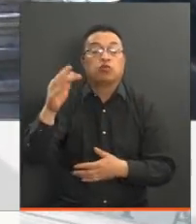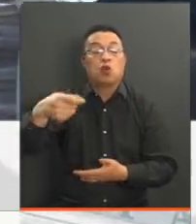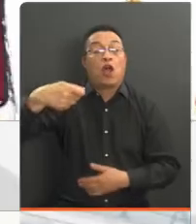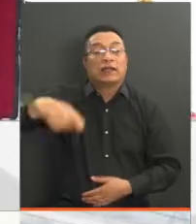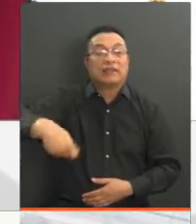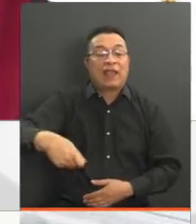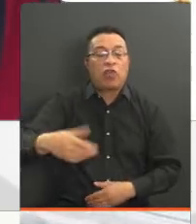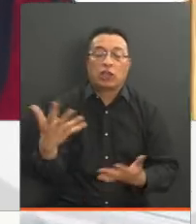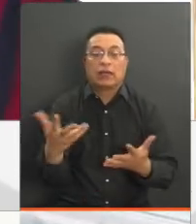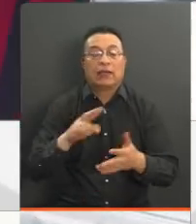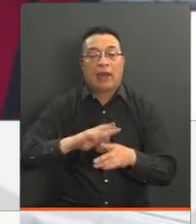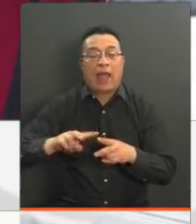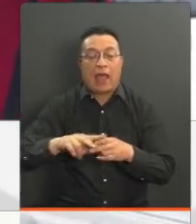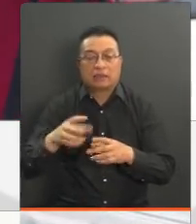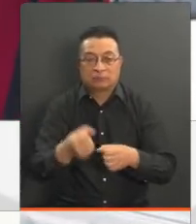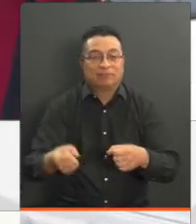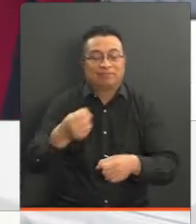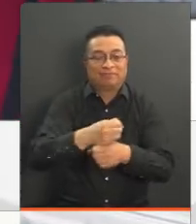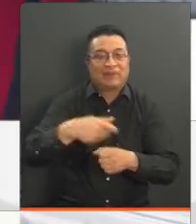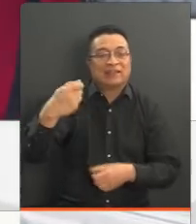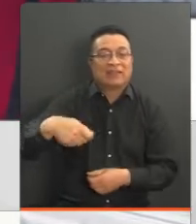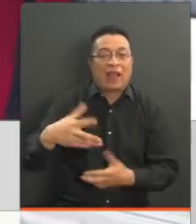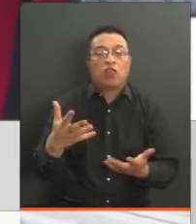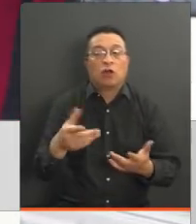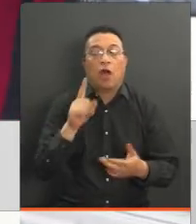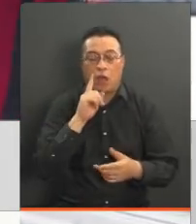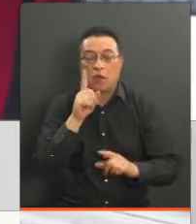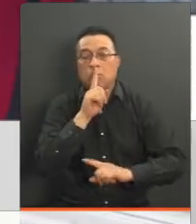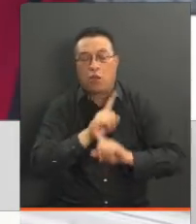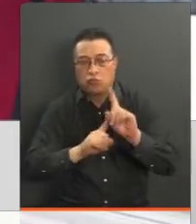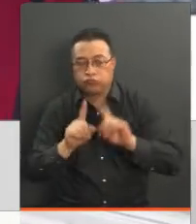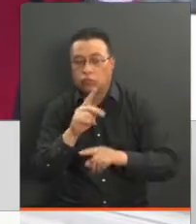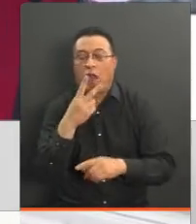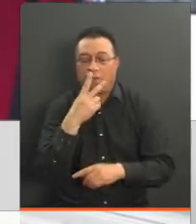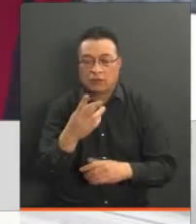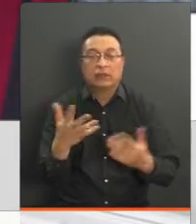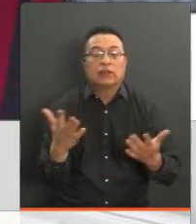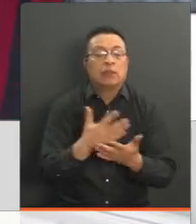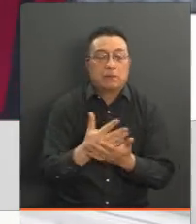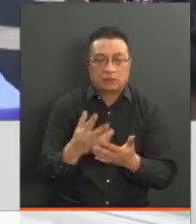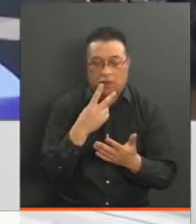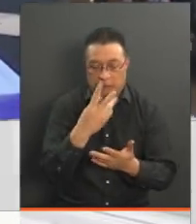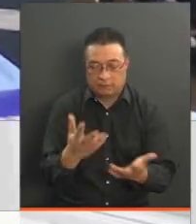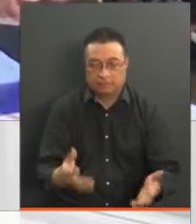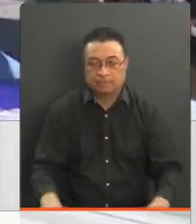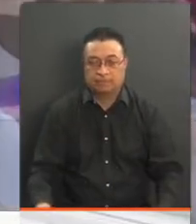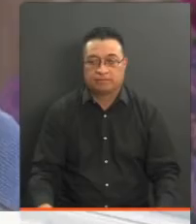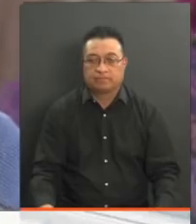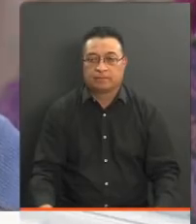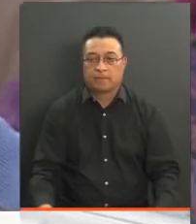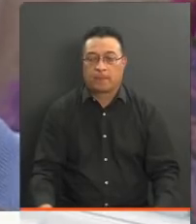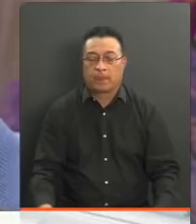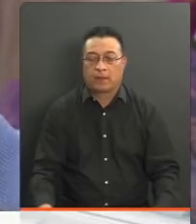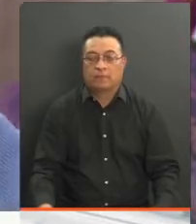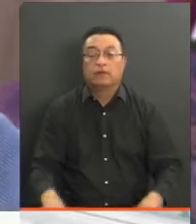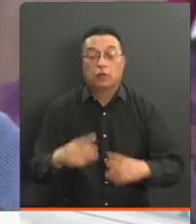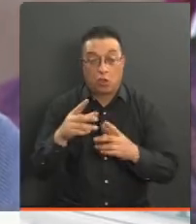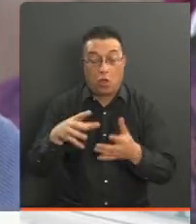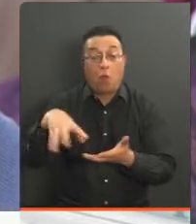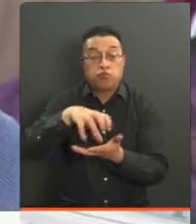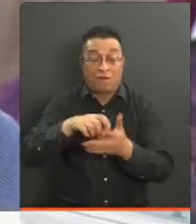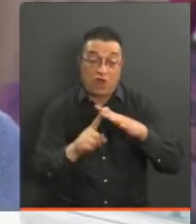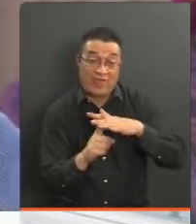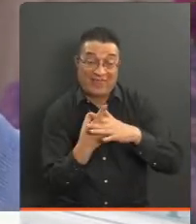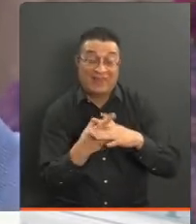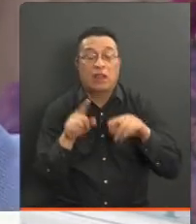órgano que va a reemplazar al Senado. Revisemos algunas de las reacciones y comentamos después. Ya. Que los pueblos indígenas siempre van a